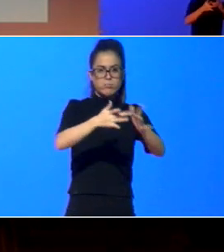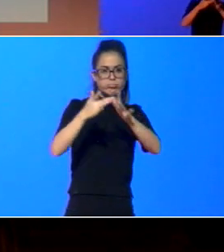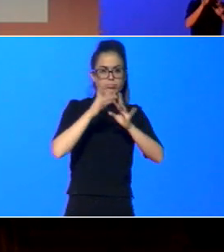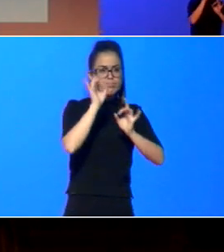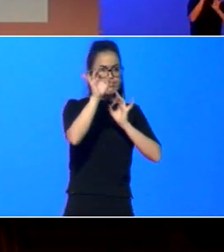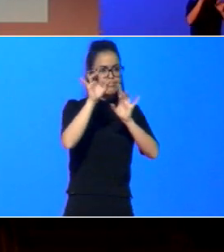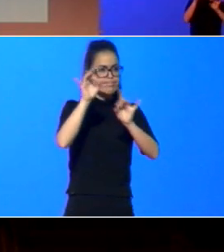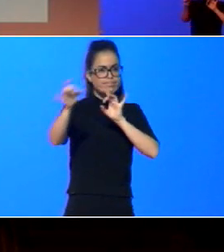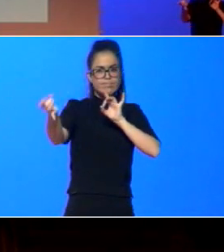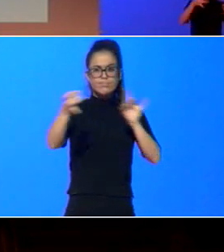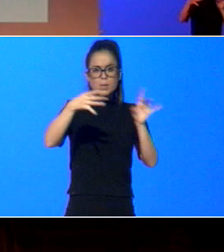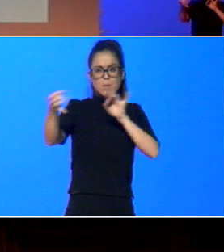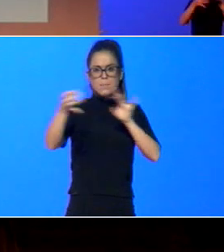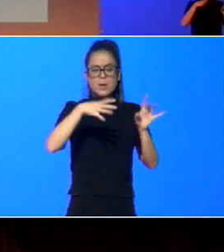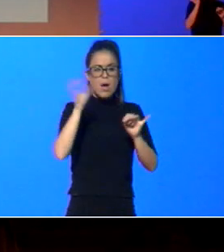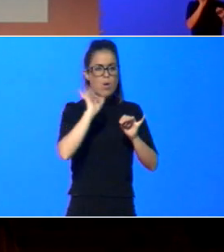los